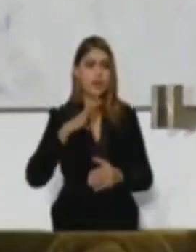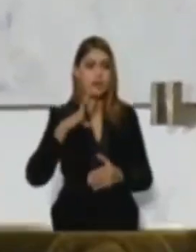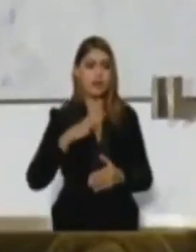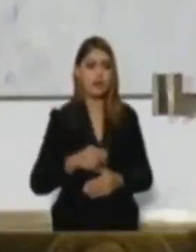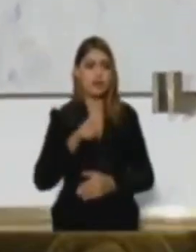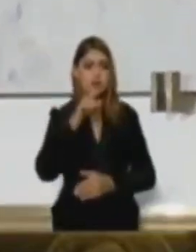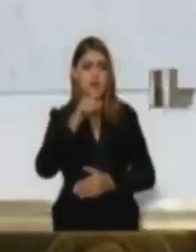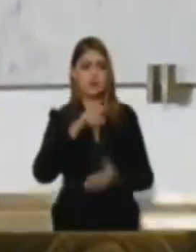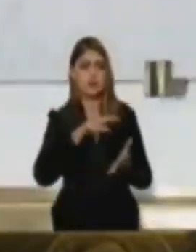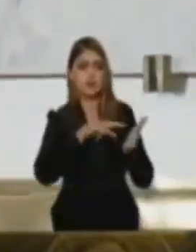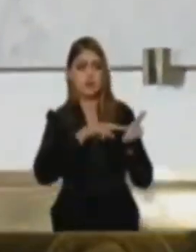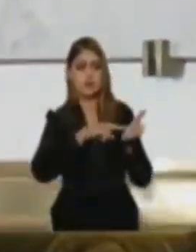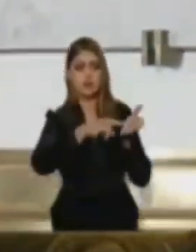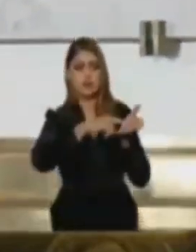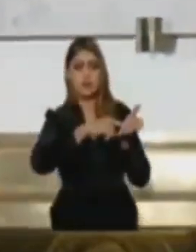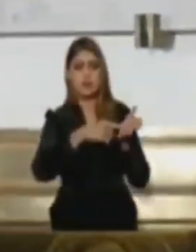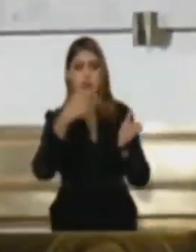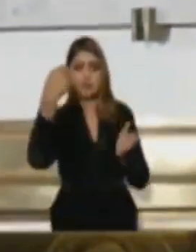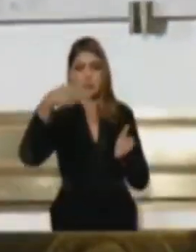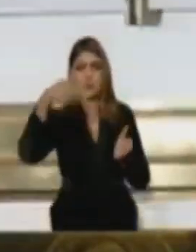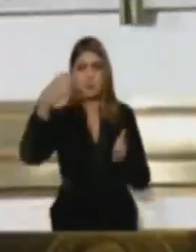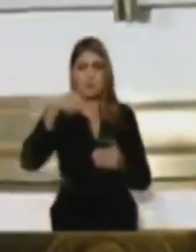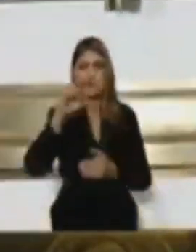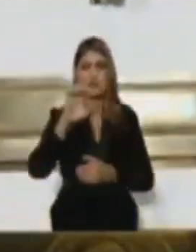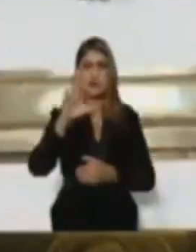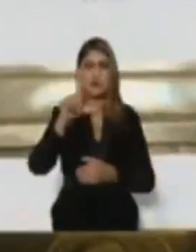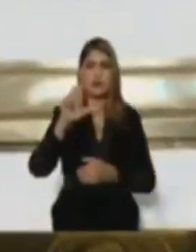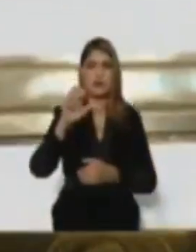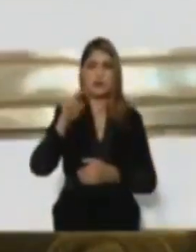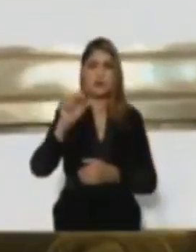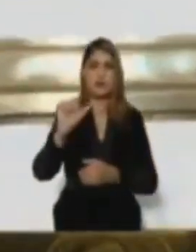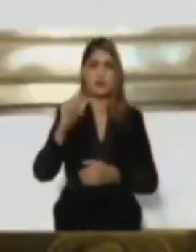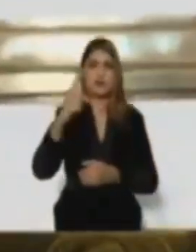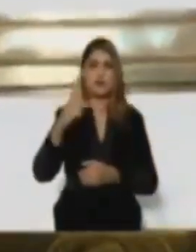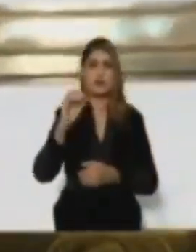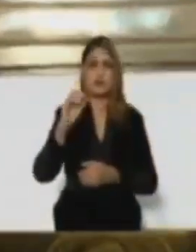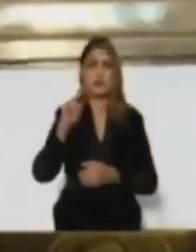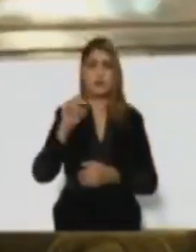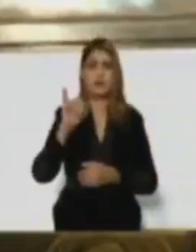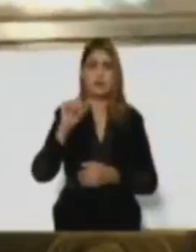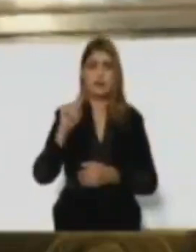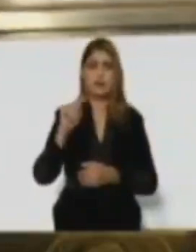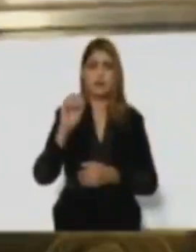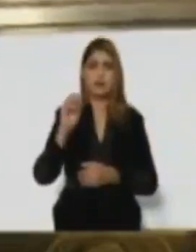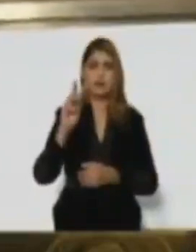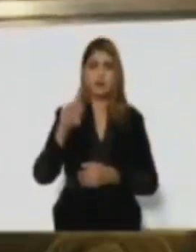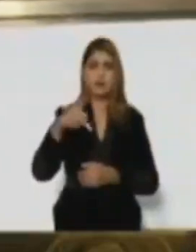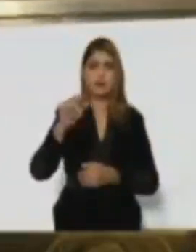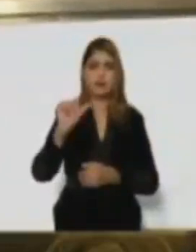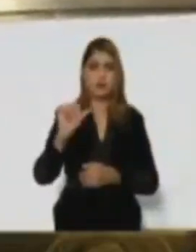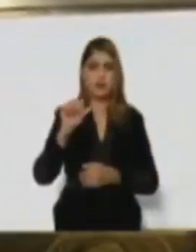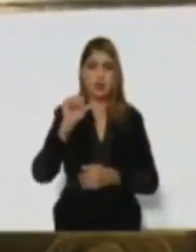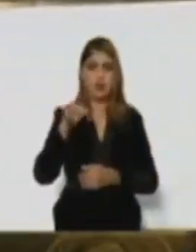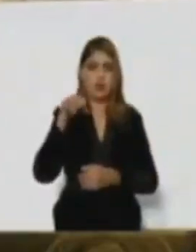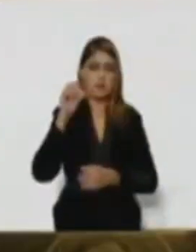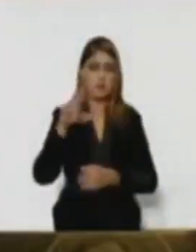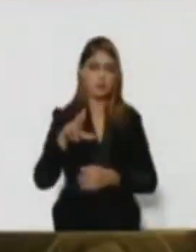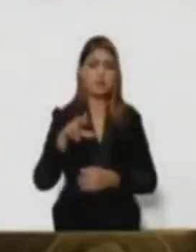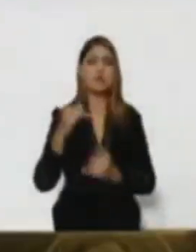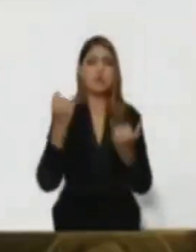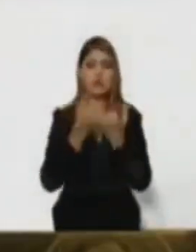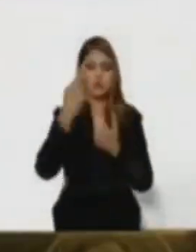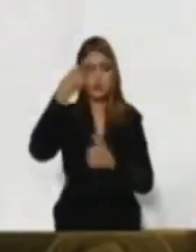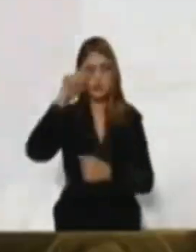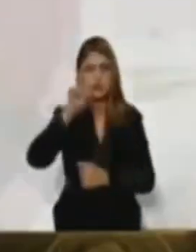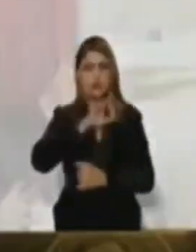de Elena Poniatowska Amor. Y por supuesto también con el objetivo de que usted se acerque a la